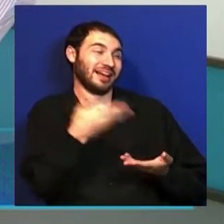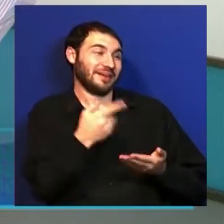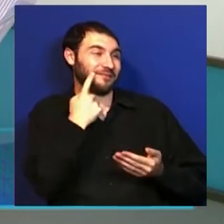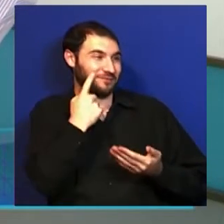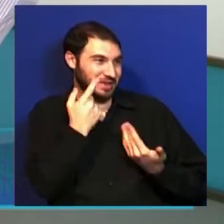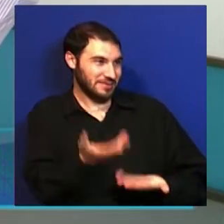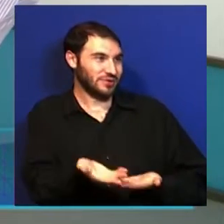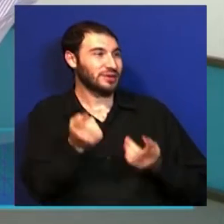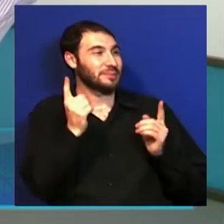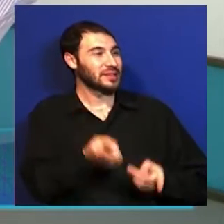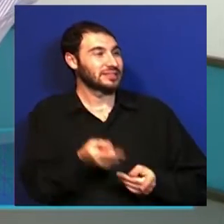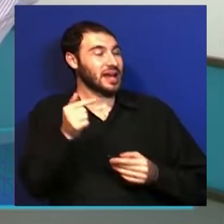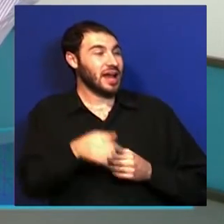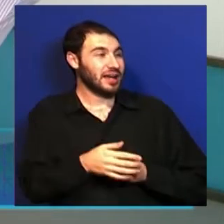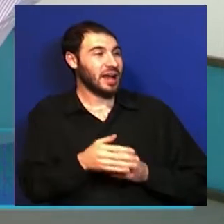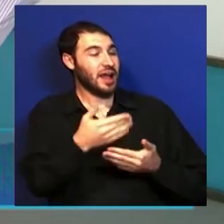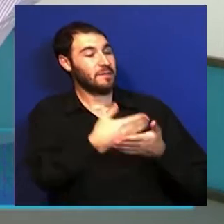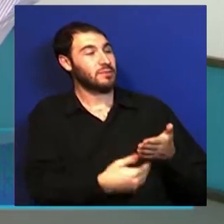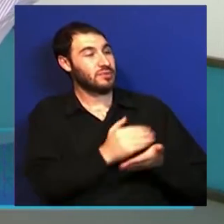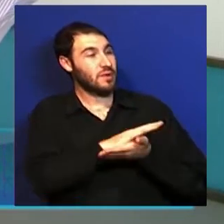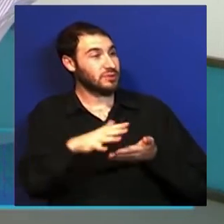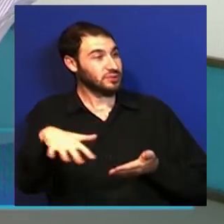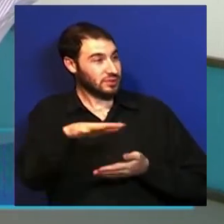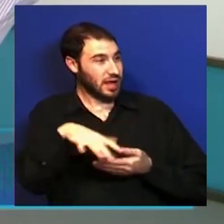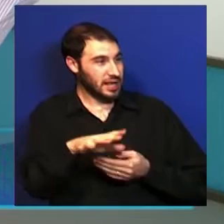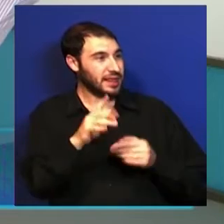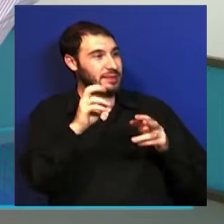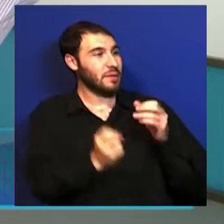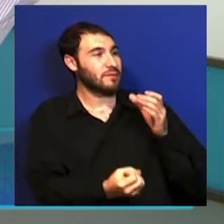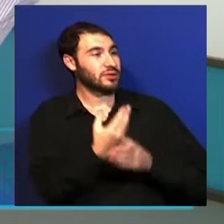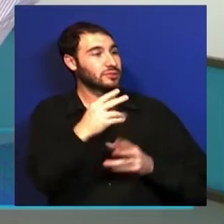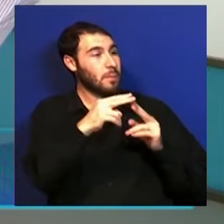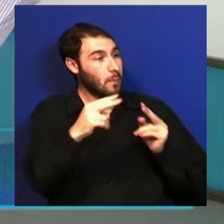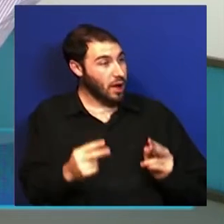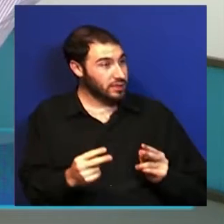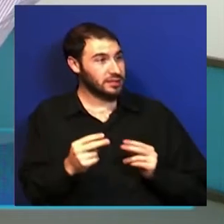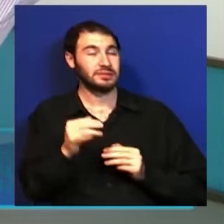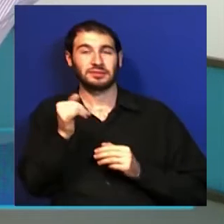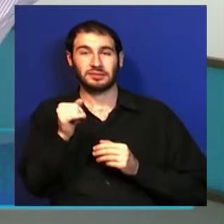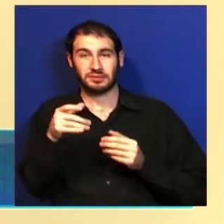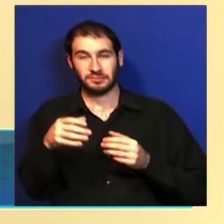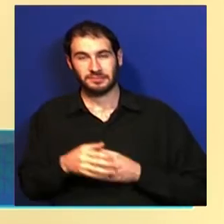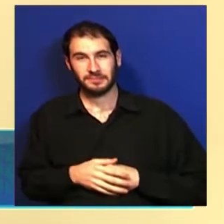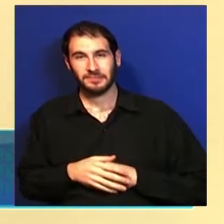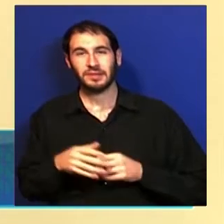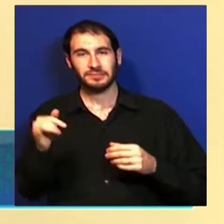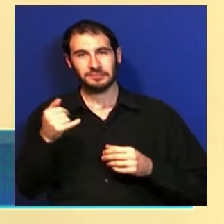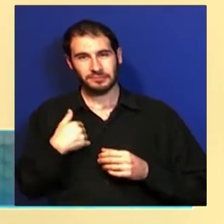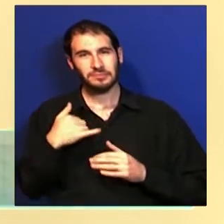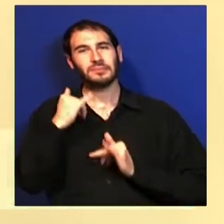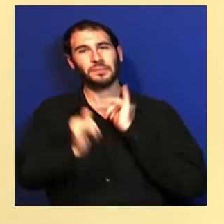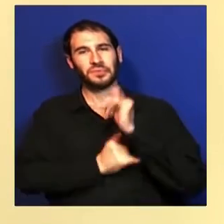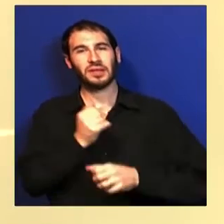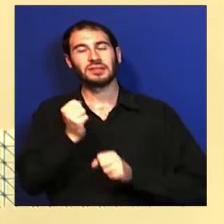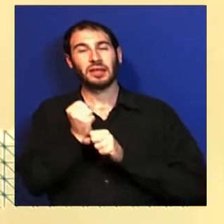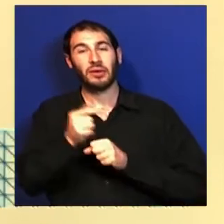y presentamos un nuevo informe de Ciudadanía. En este caso, la Fundación Puente Vincular, ¿no es así? Estuviste con los chicos. Así es. Hoy les voy a contar del trabajo